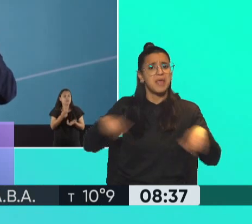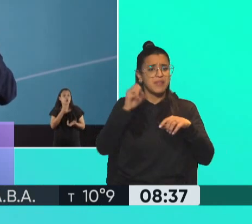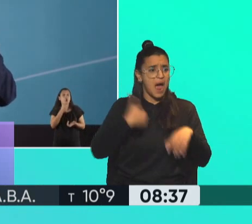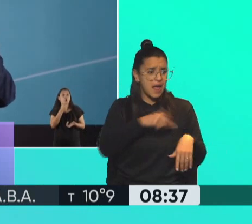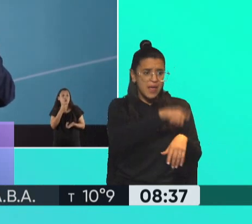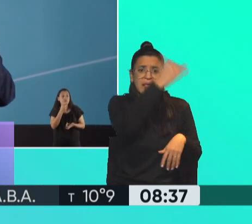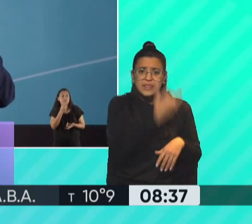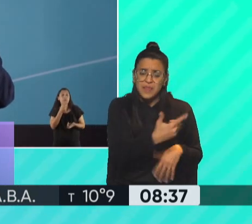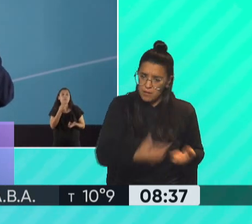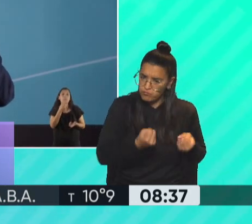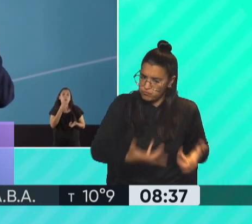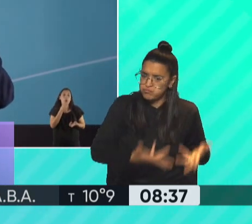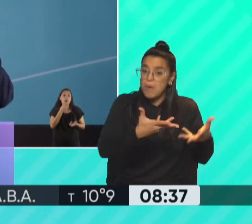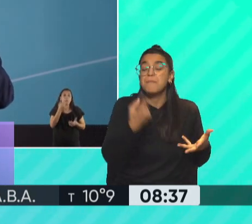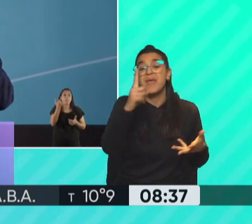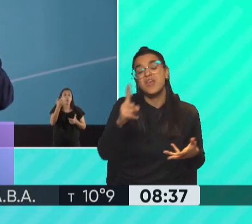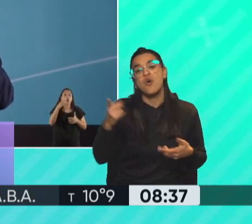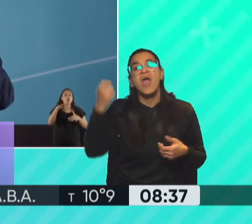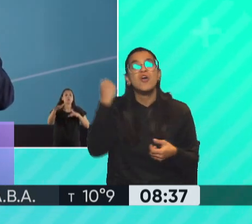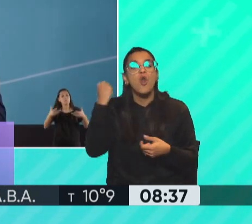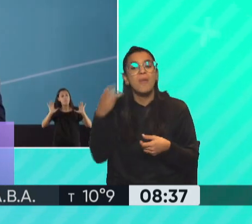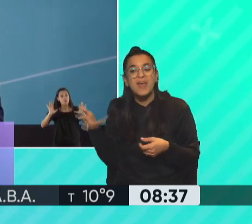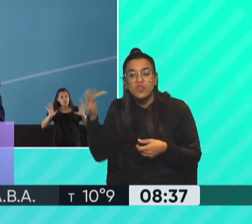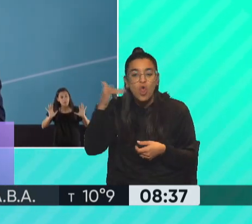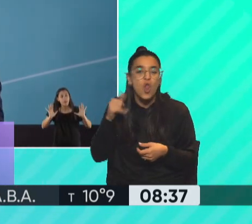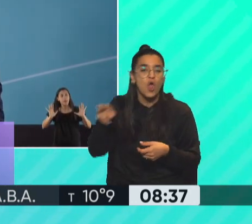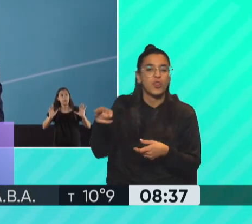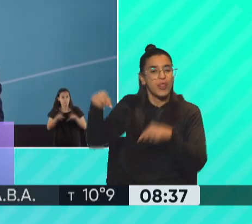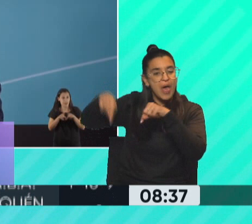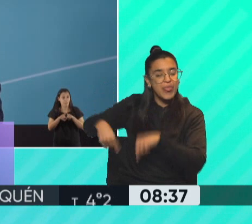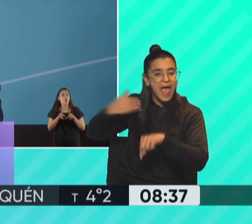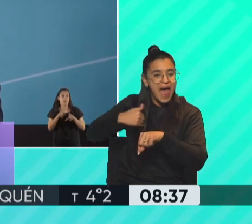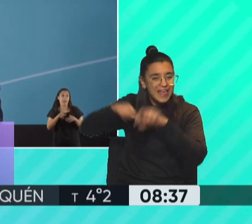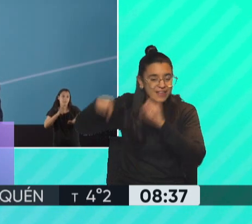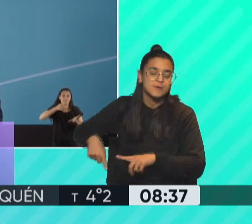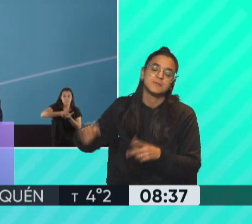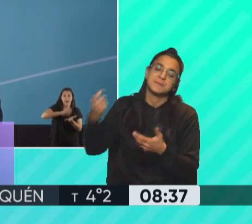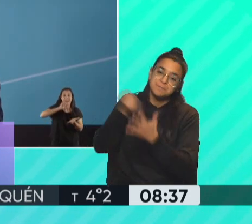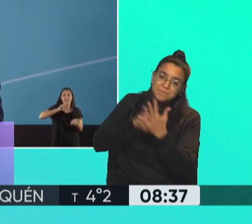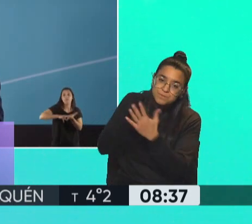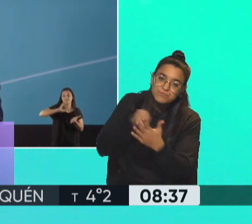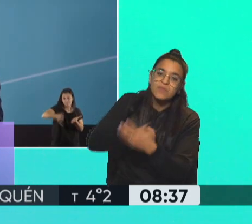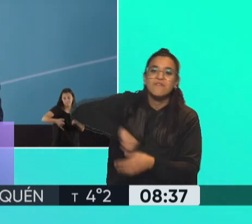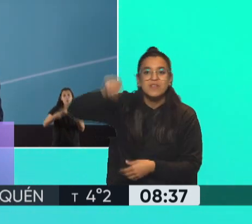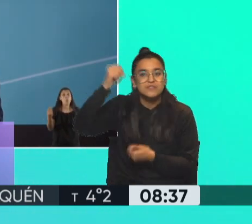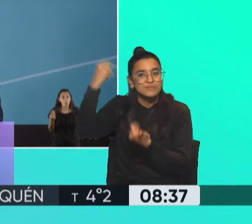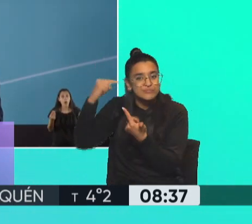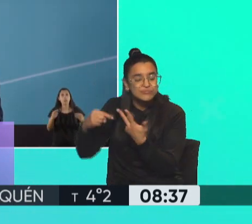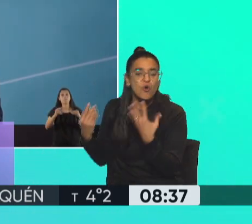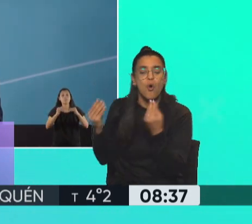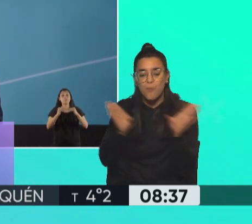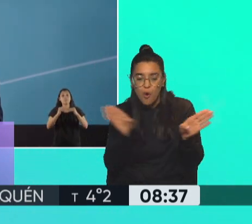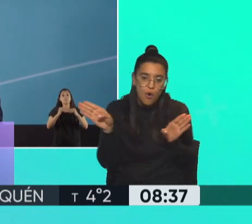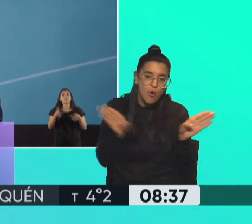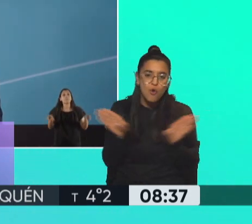están fortalecidas. Pero en la microeconomía vemos los embates de la vida diaria, la inflación y demás. ¿Cómo haces esa